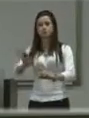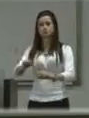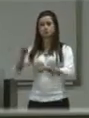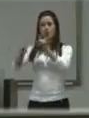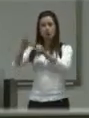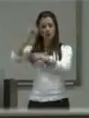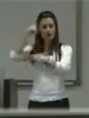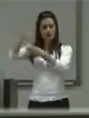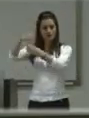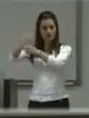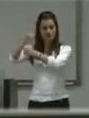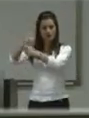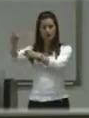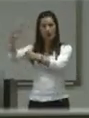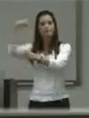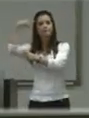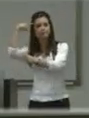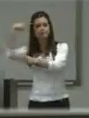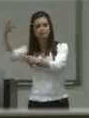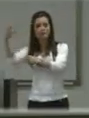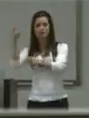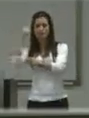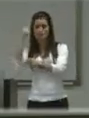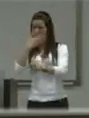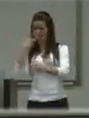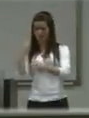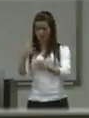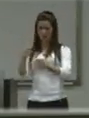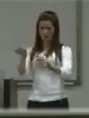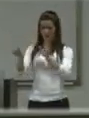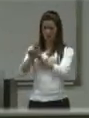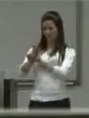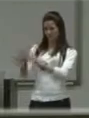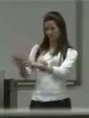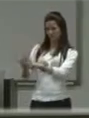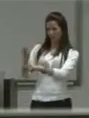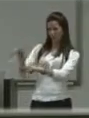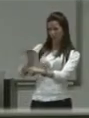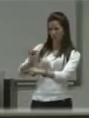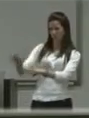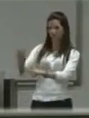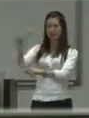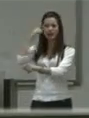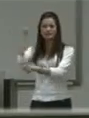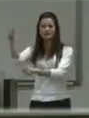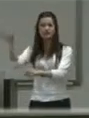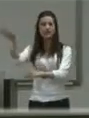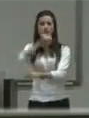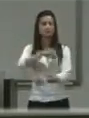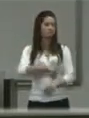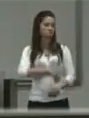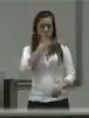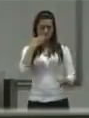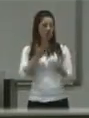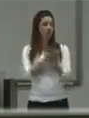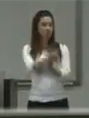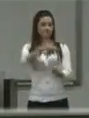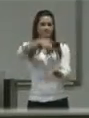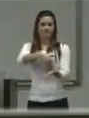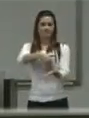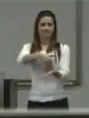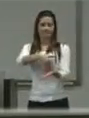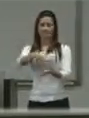funcionarios públicos frente a la eliminación de la interdicción pues como se imaginarán la resistencia es toda como lo